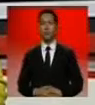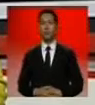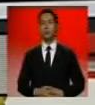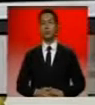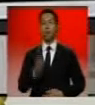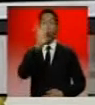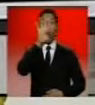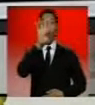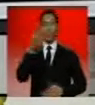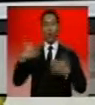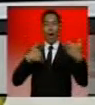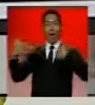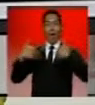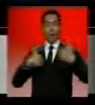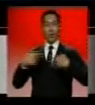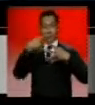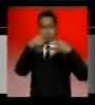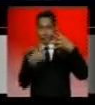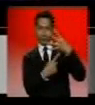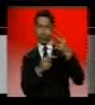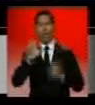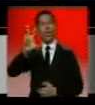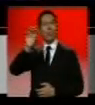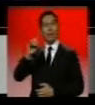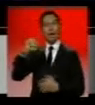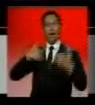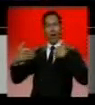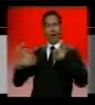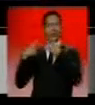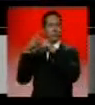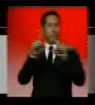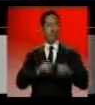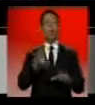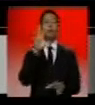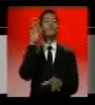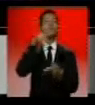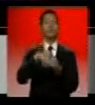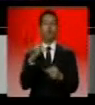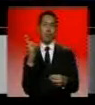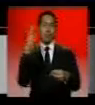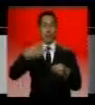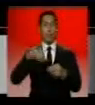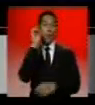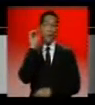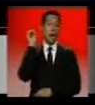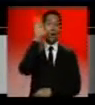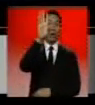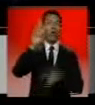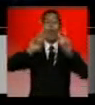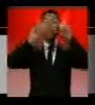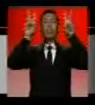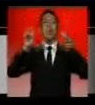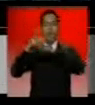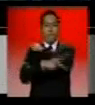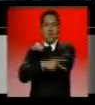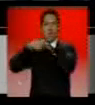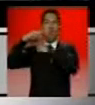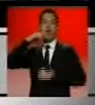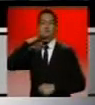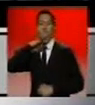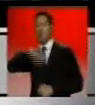Cuatro actores principales y al menos 30 de reparto participan en la película El Juego Sucio, una producción que